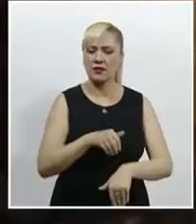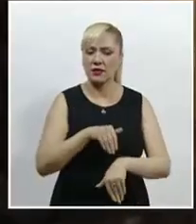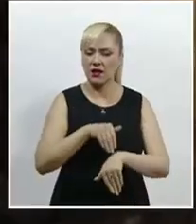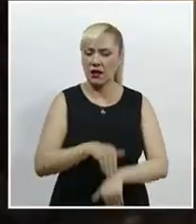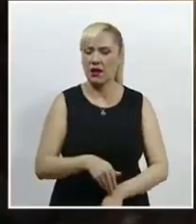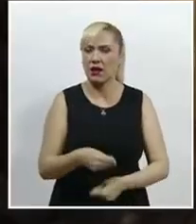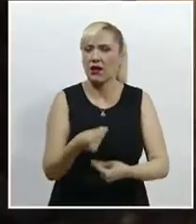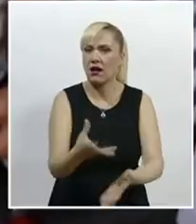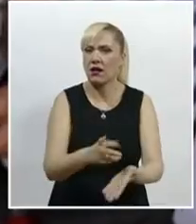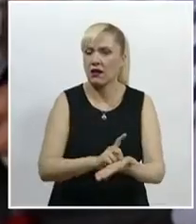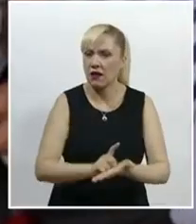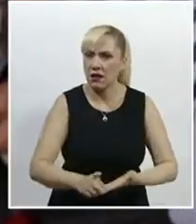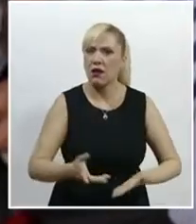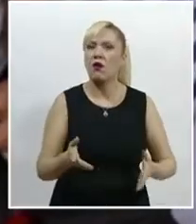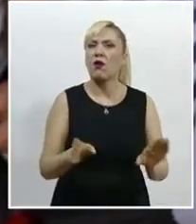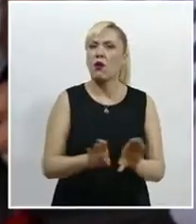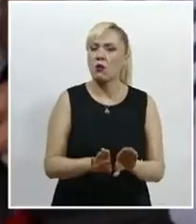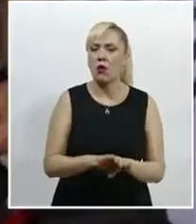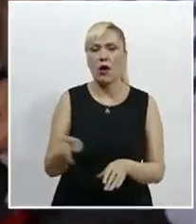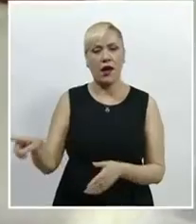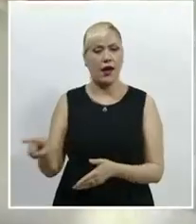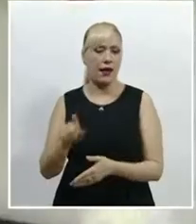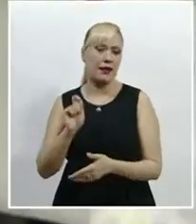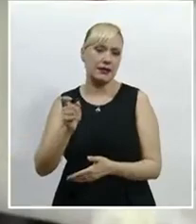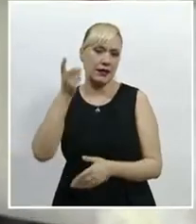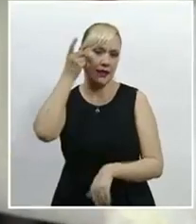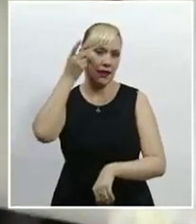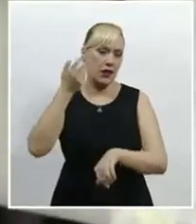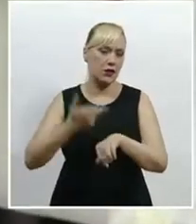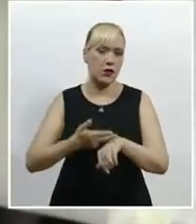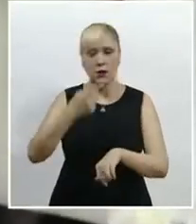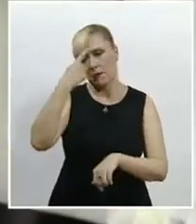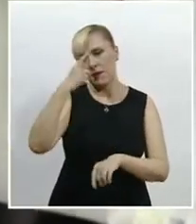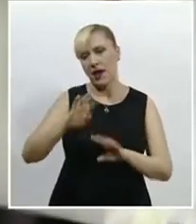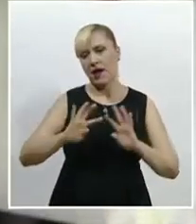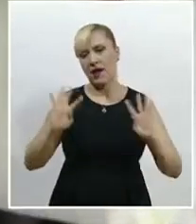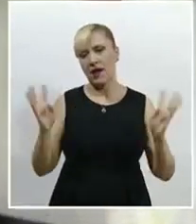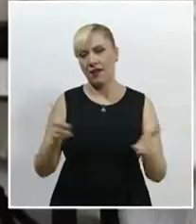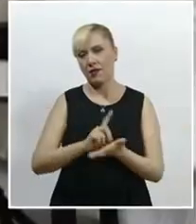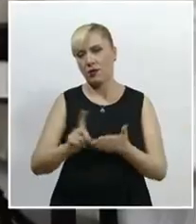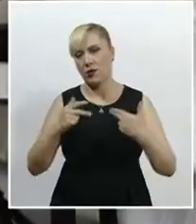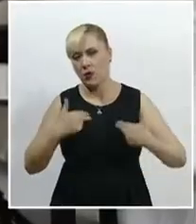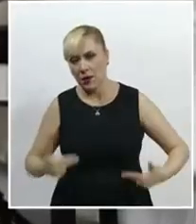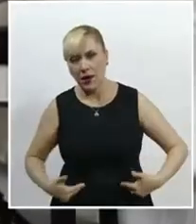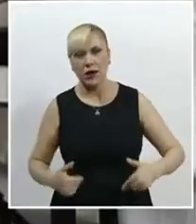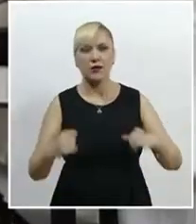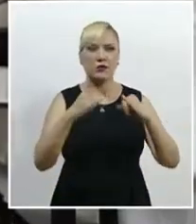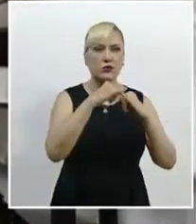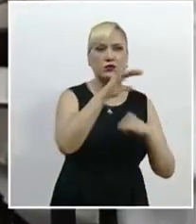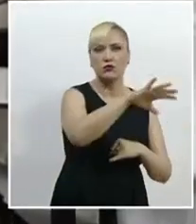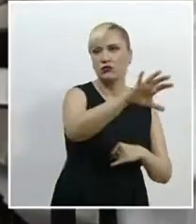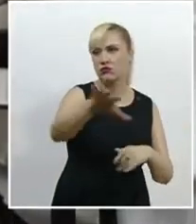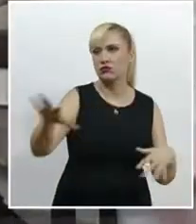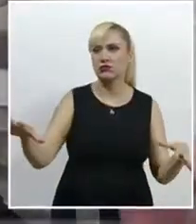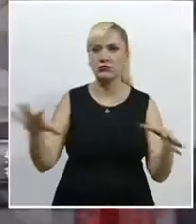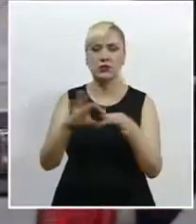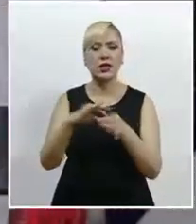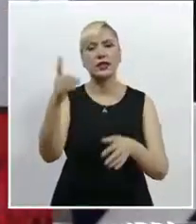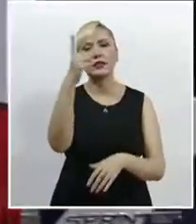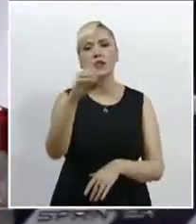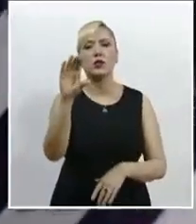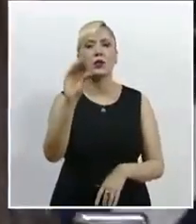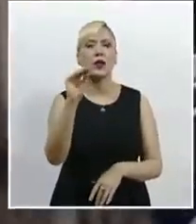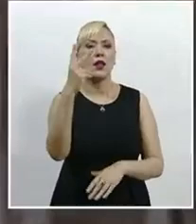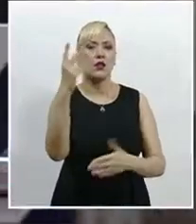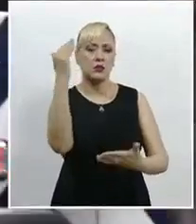Derechos Humanos, Igualdad de Género y Asuntos Internacionales del Consejo, en coordinación con diversas instituciones, elaboraron